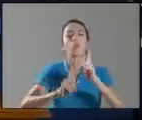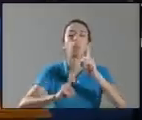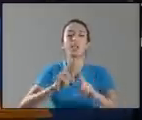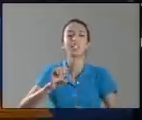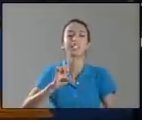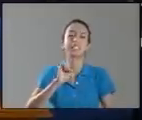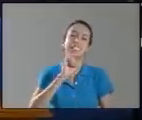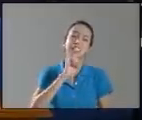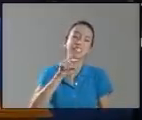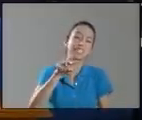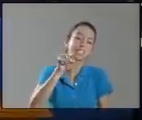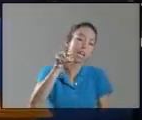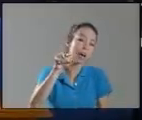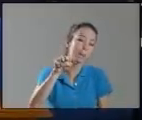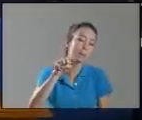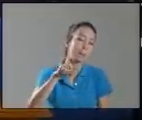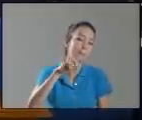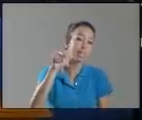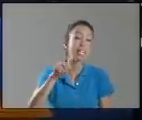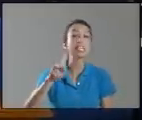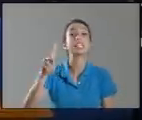¿Cuál es esa?